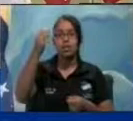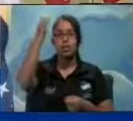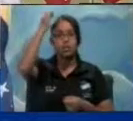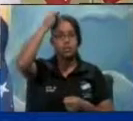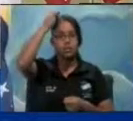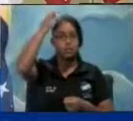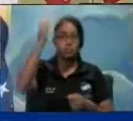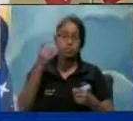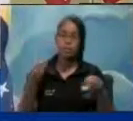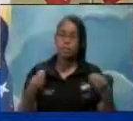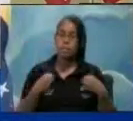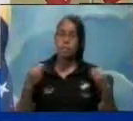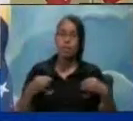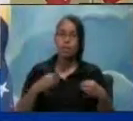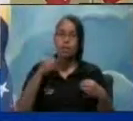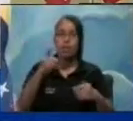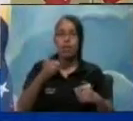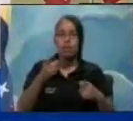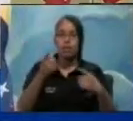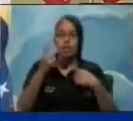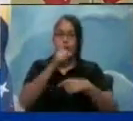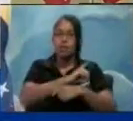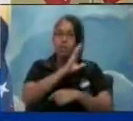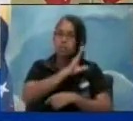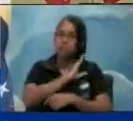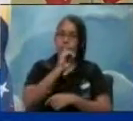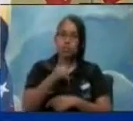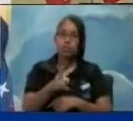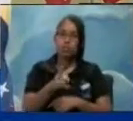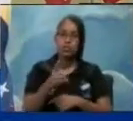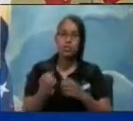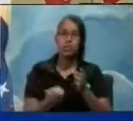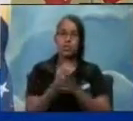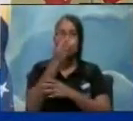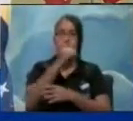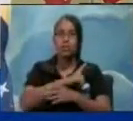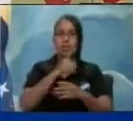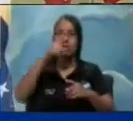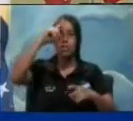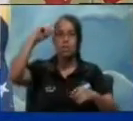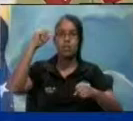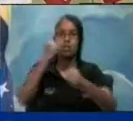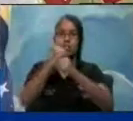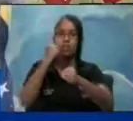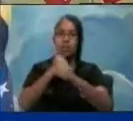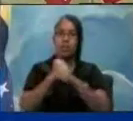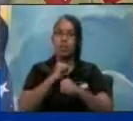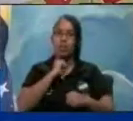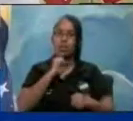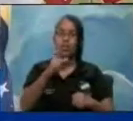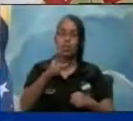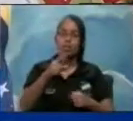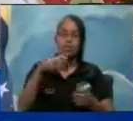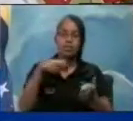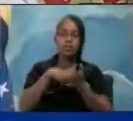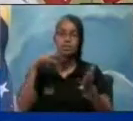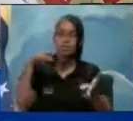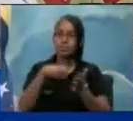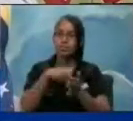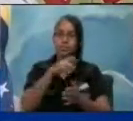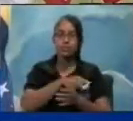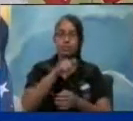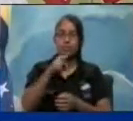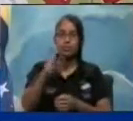Vivían su industria de ellos, su fuente de ingreso, era la cojera del cojo.